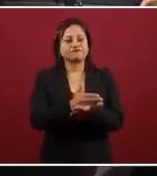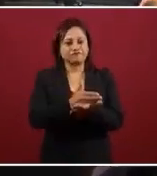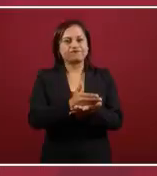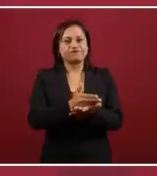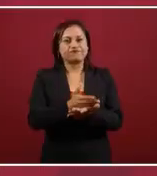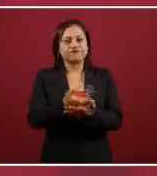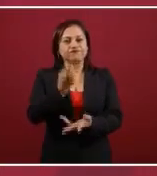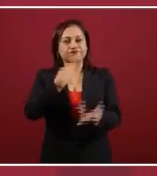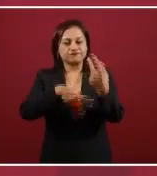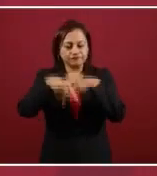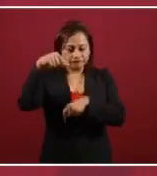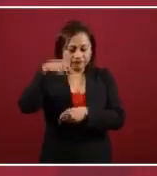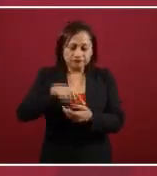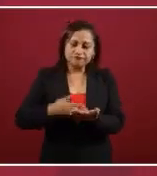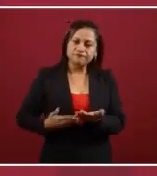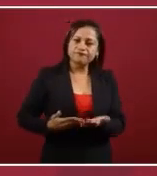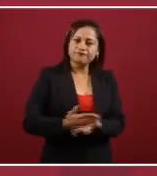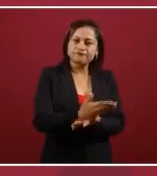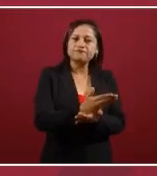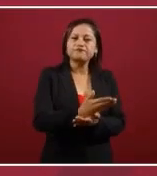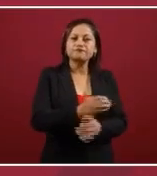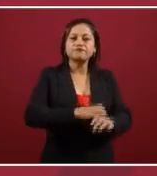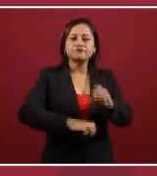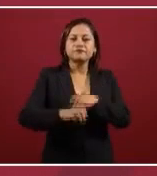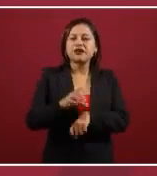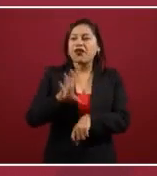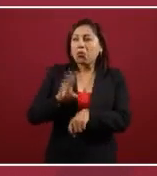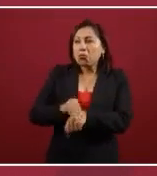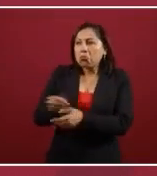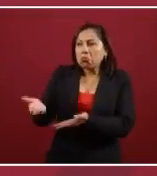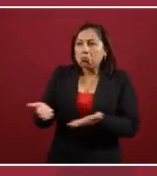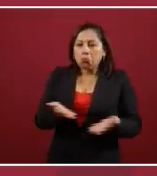saqueaban porque se les permitía.